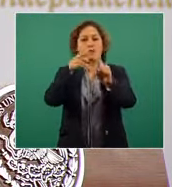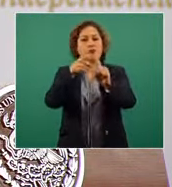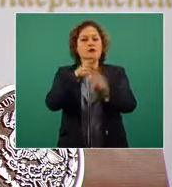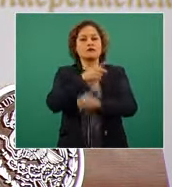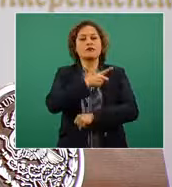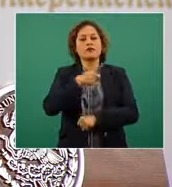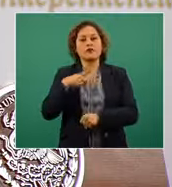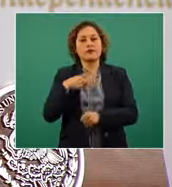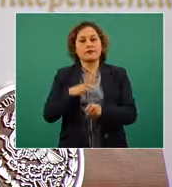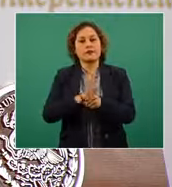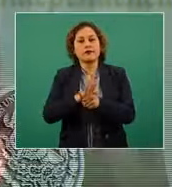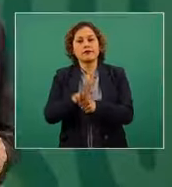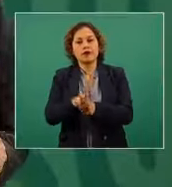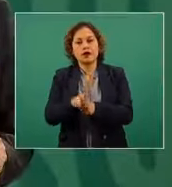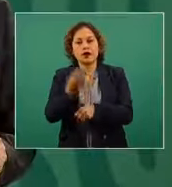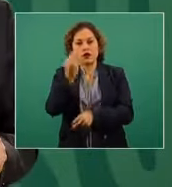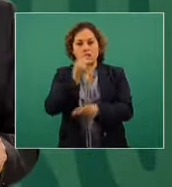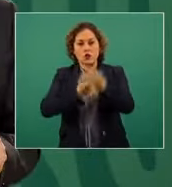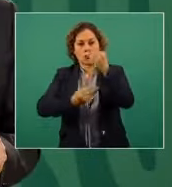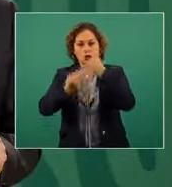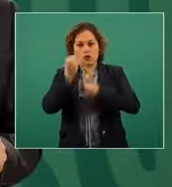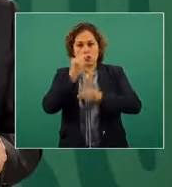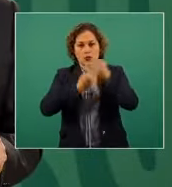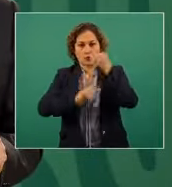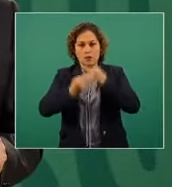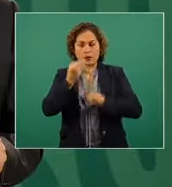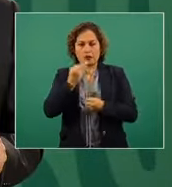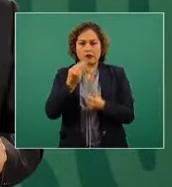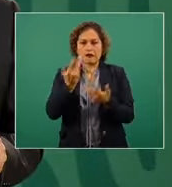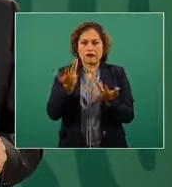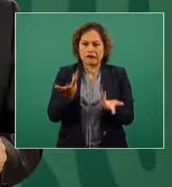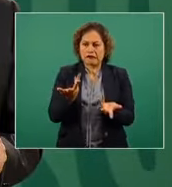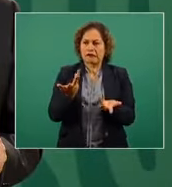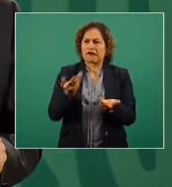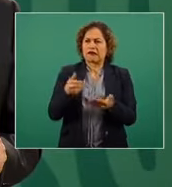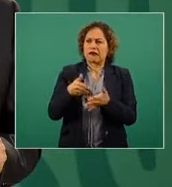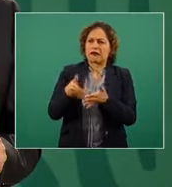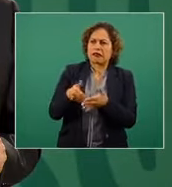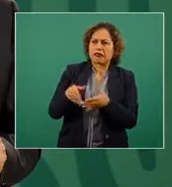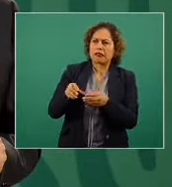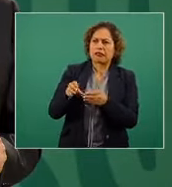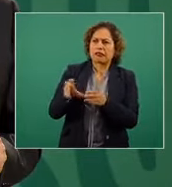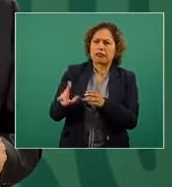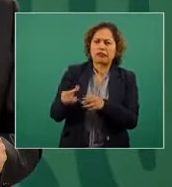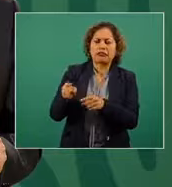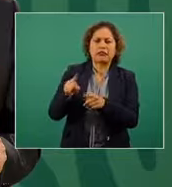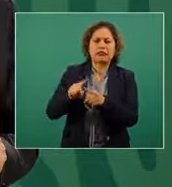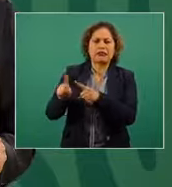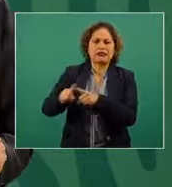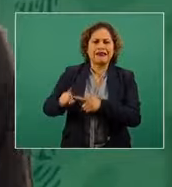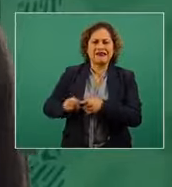de grasas, de sales, de azúcares,